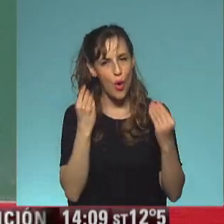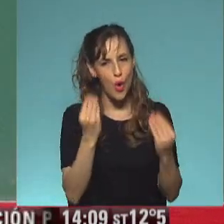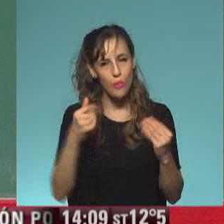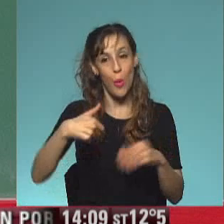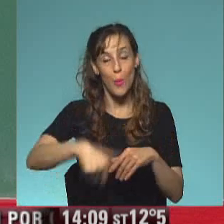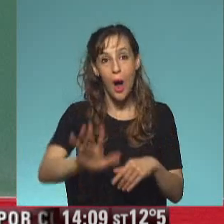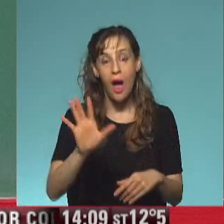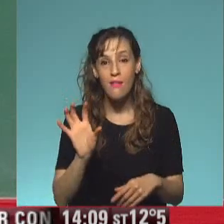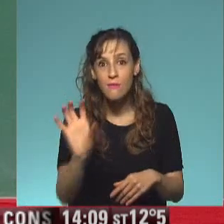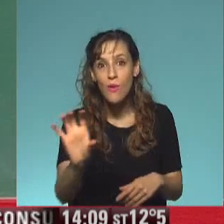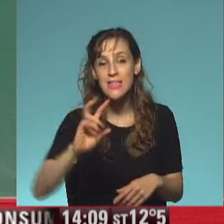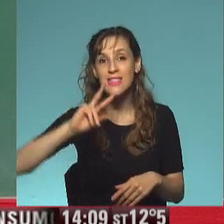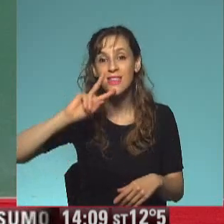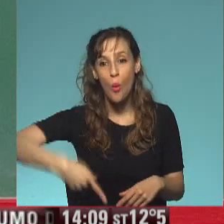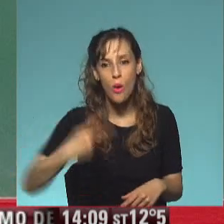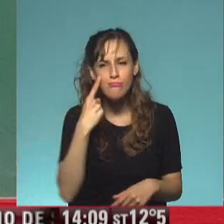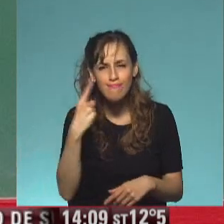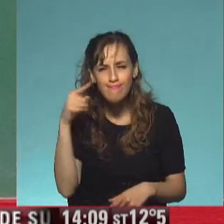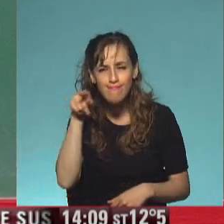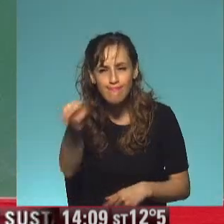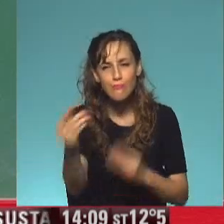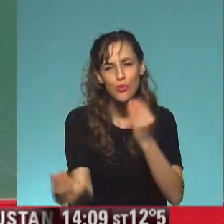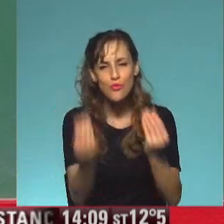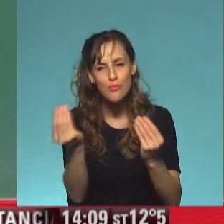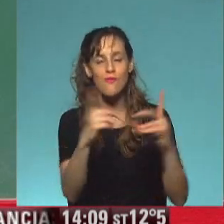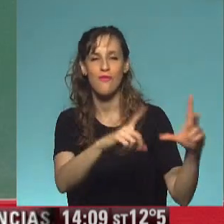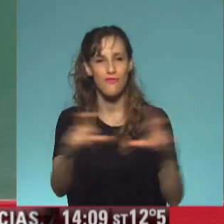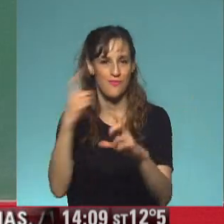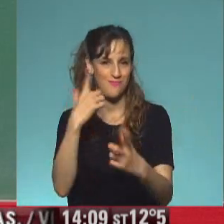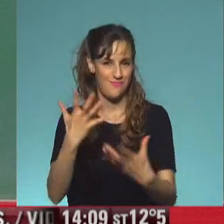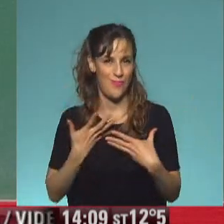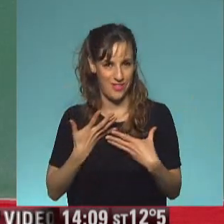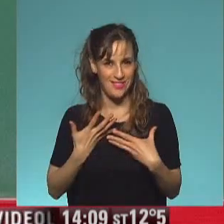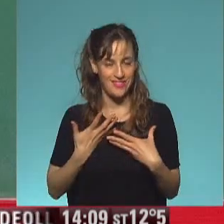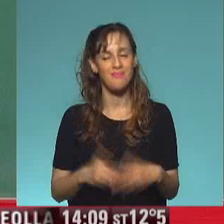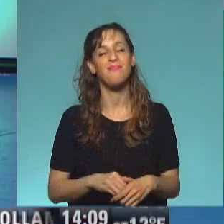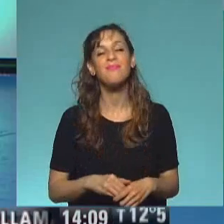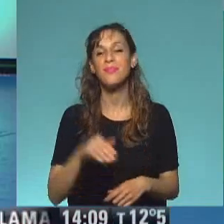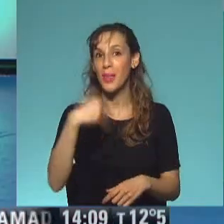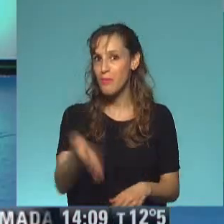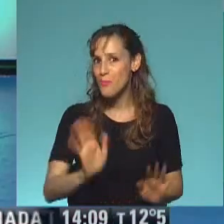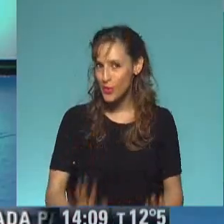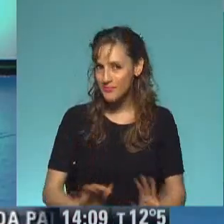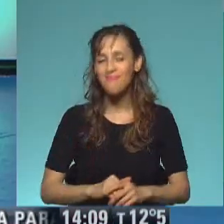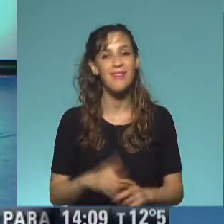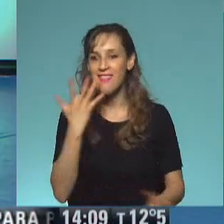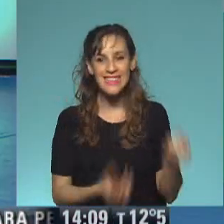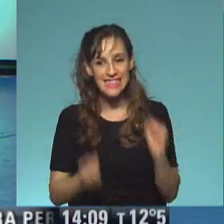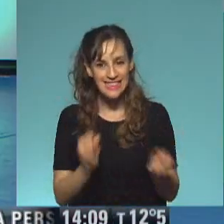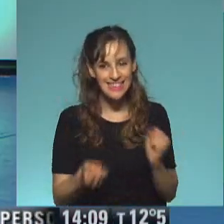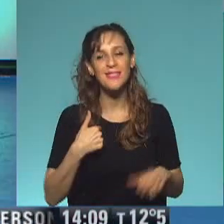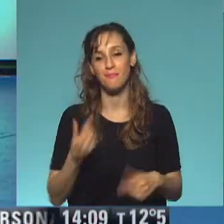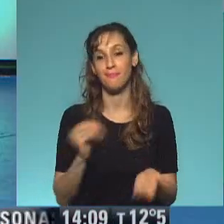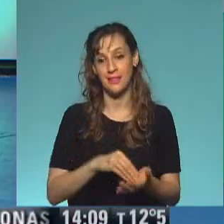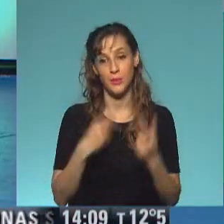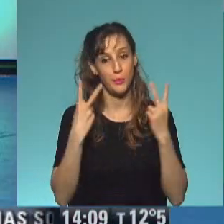San Juan y vamos a conocer dos lugares muy distintos que hay en la provincia de San Juan. ¡Me encanta! Seguimos viajando.